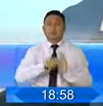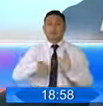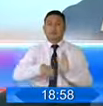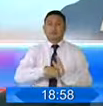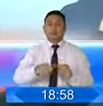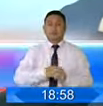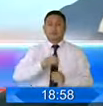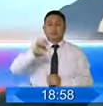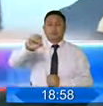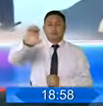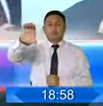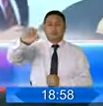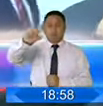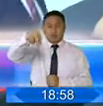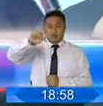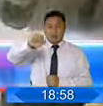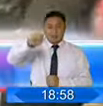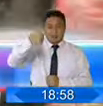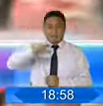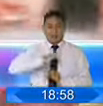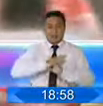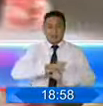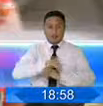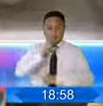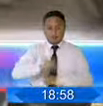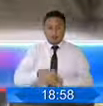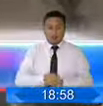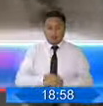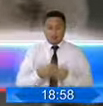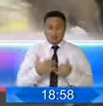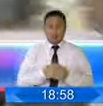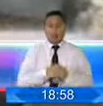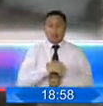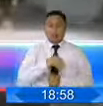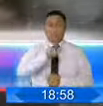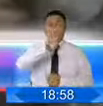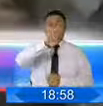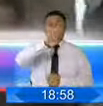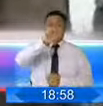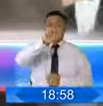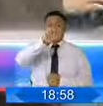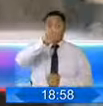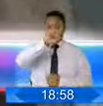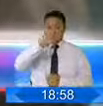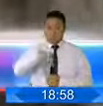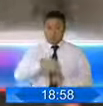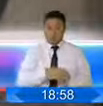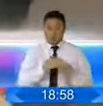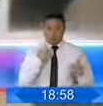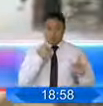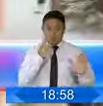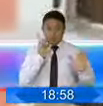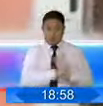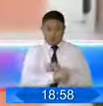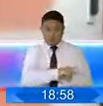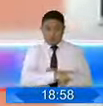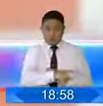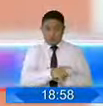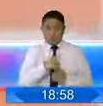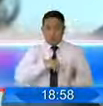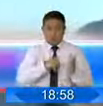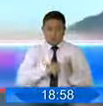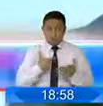Caña, defensor de uno de los imputados, que Bravo haya efectuado esas declaraciones no significa que reconozca haber cometido un